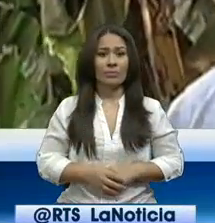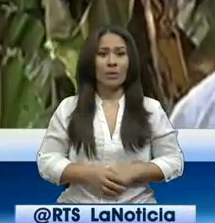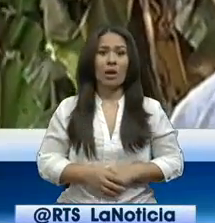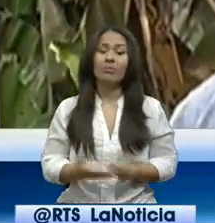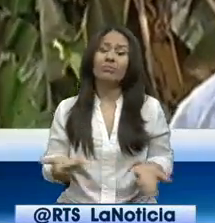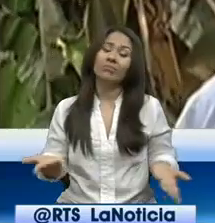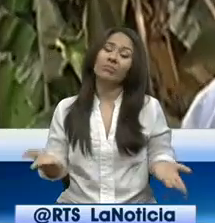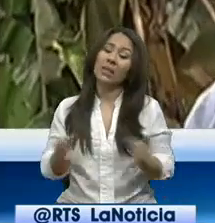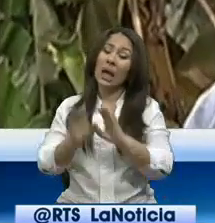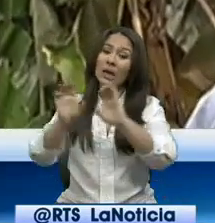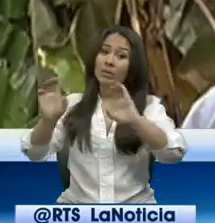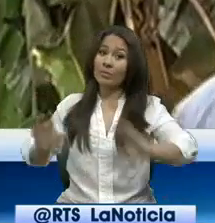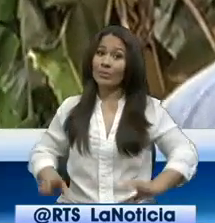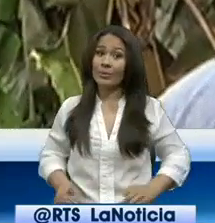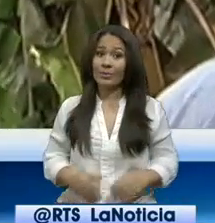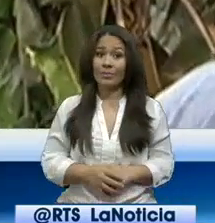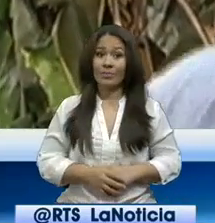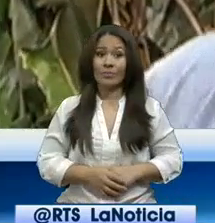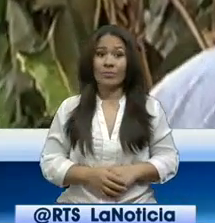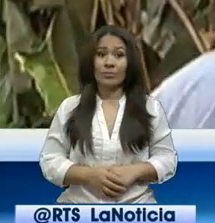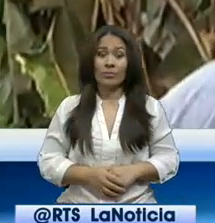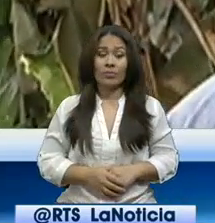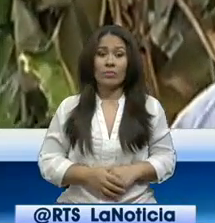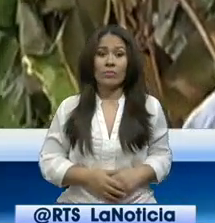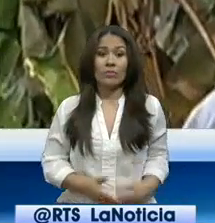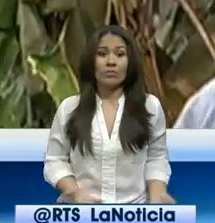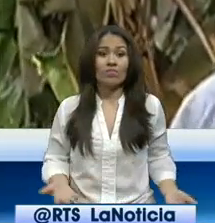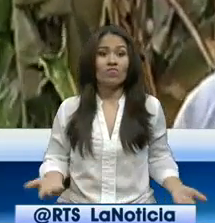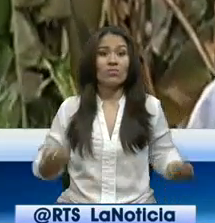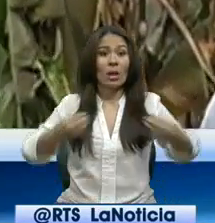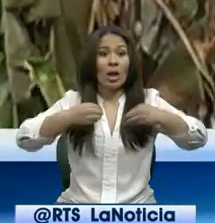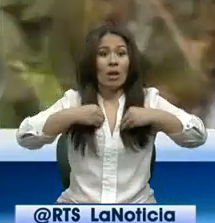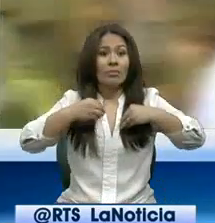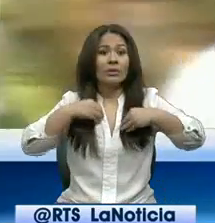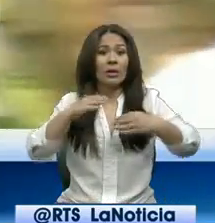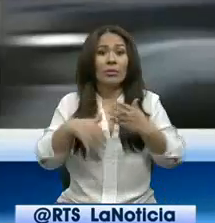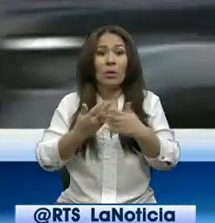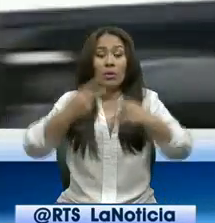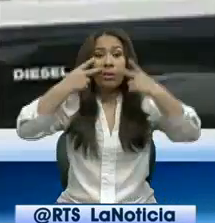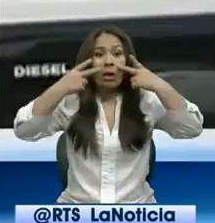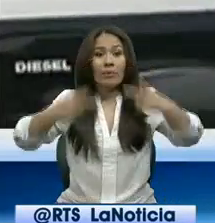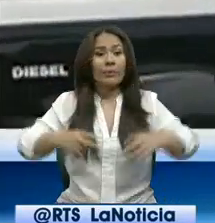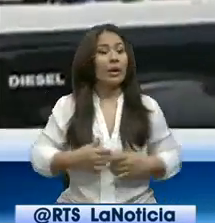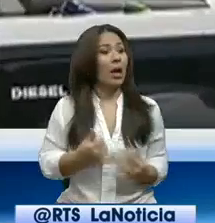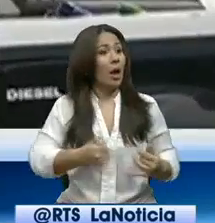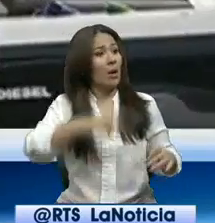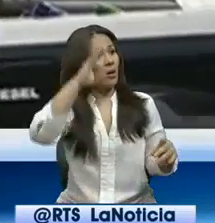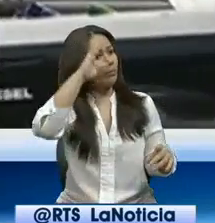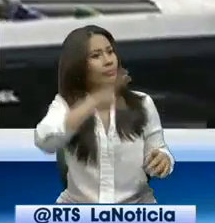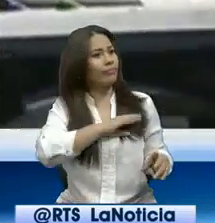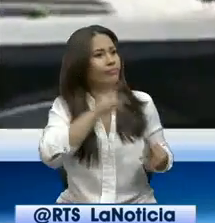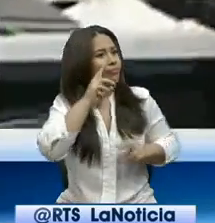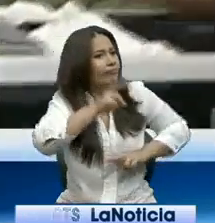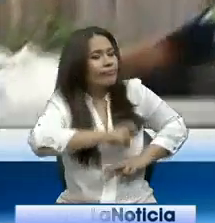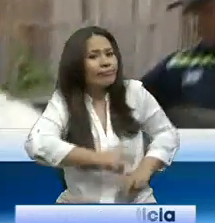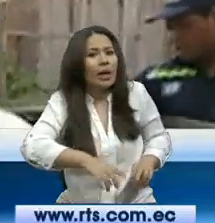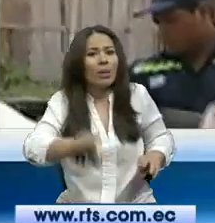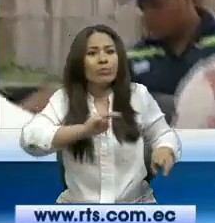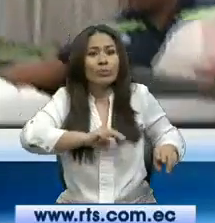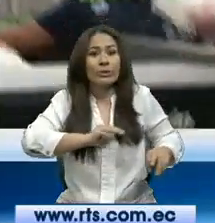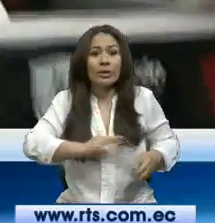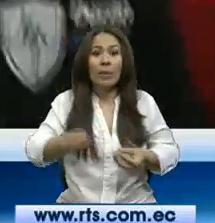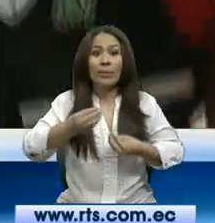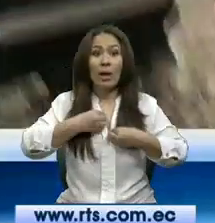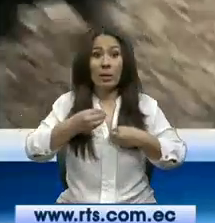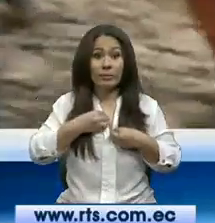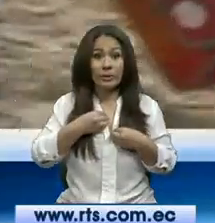empresa, algún camión y algo para trabajar. Es lo único que yo pido. La unidad de gestión de riesgos del municipio